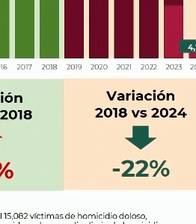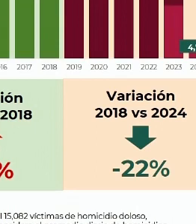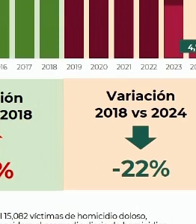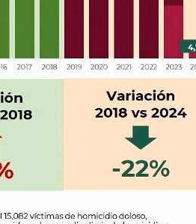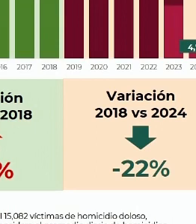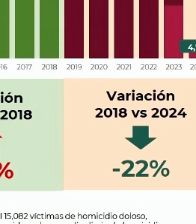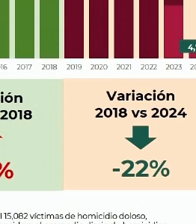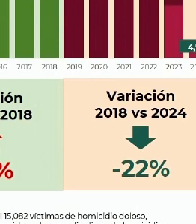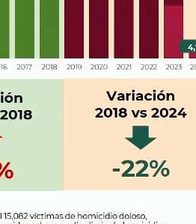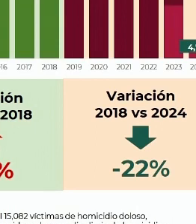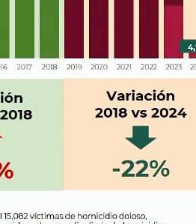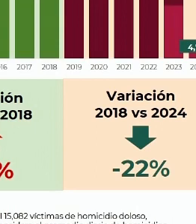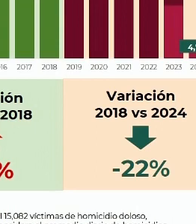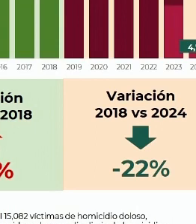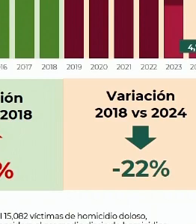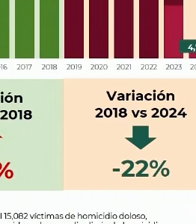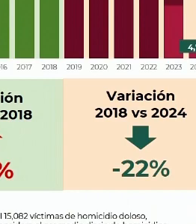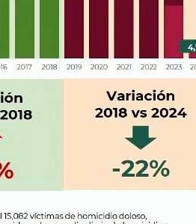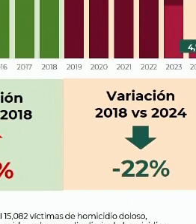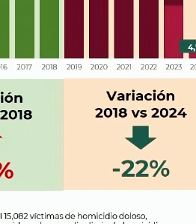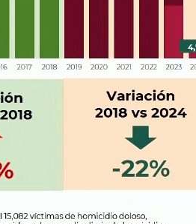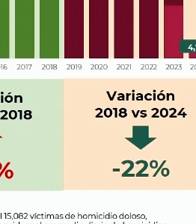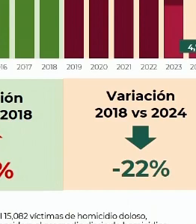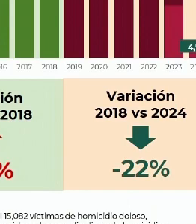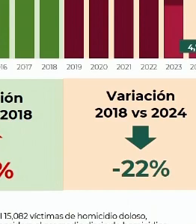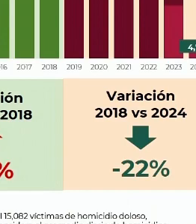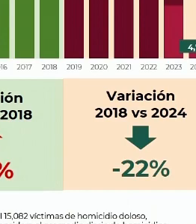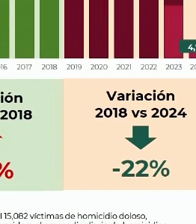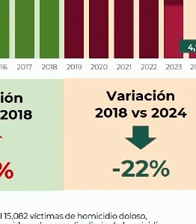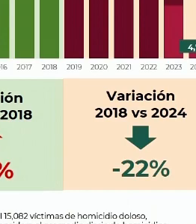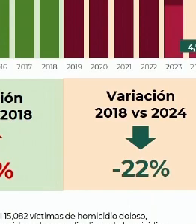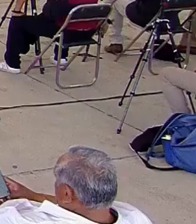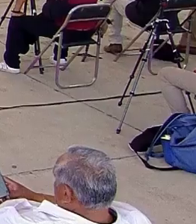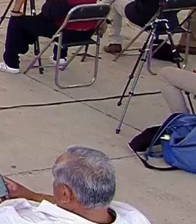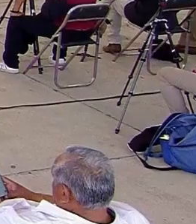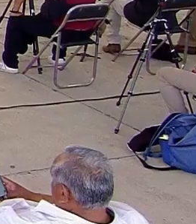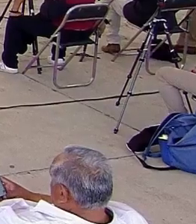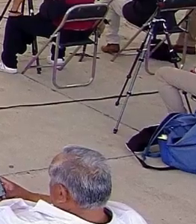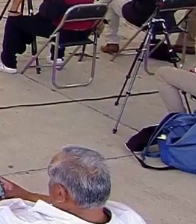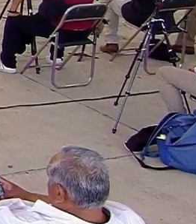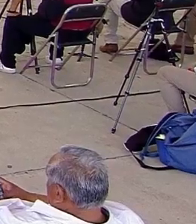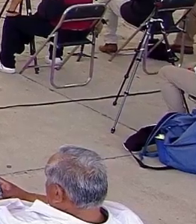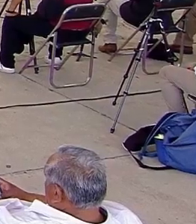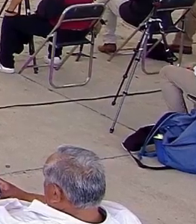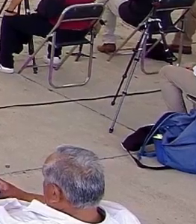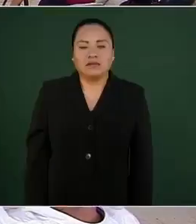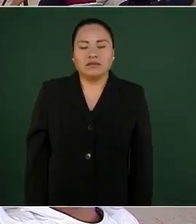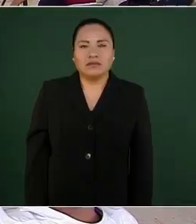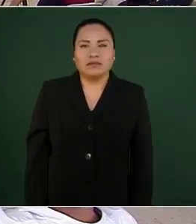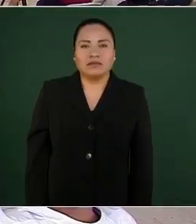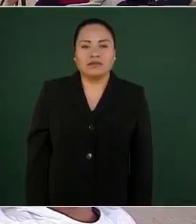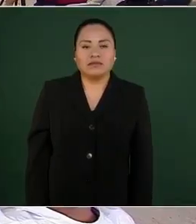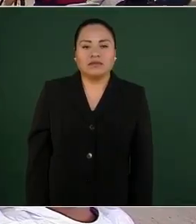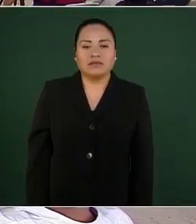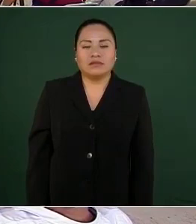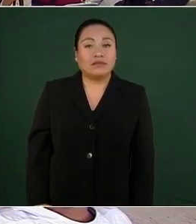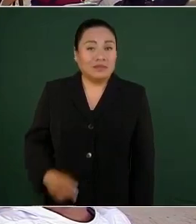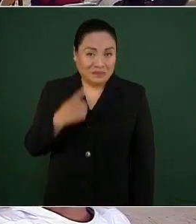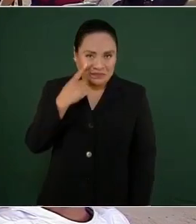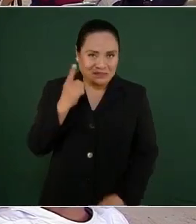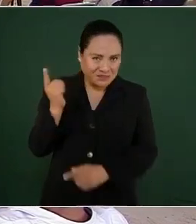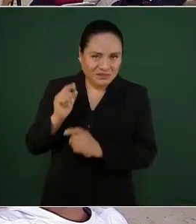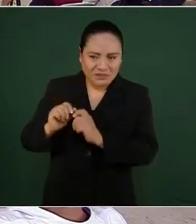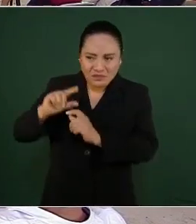Son tus datos, eso que estás planteando. Sí, esto, sí. Eso es lo que hace Jorge Ramos.